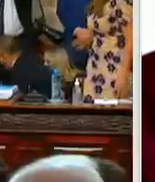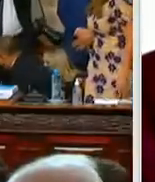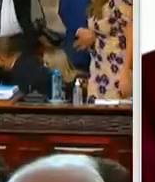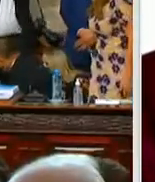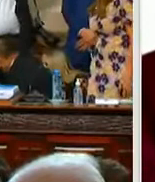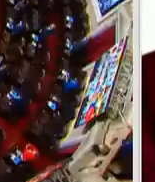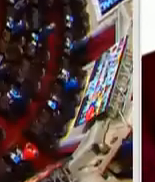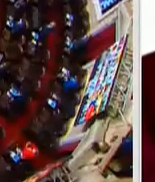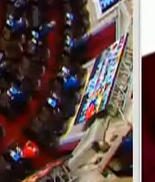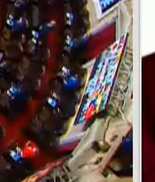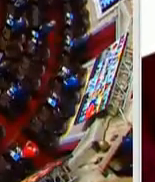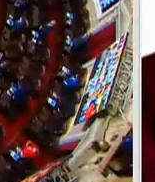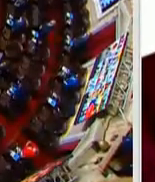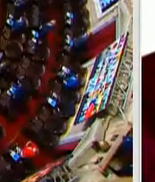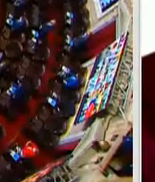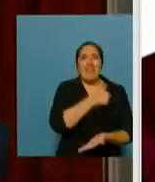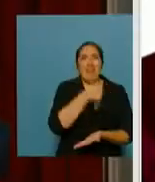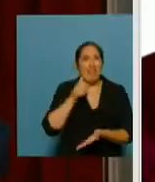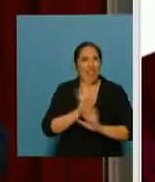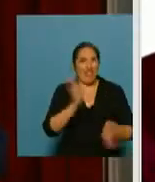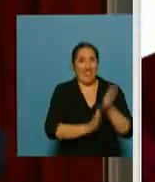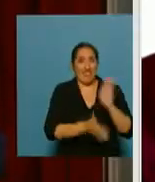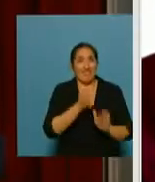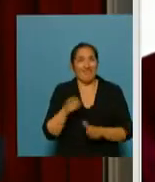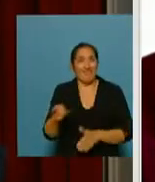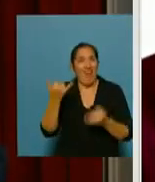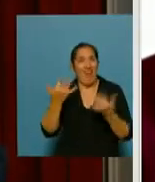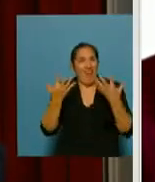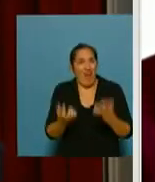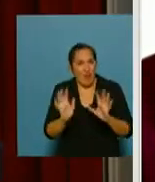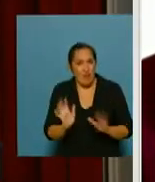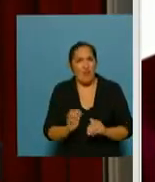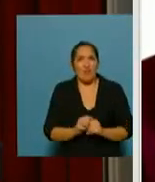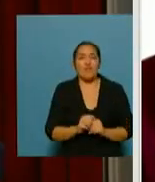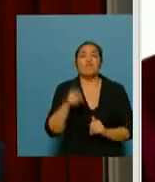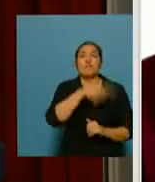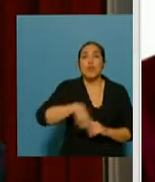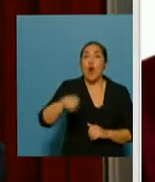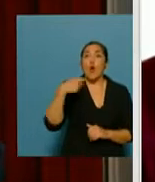este caso yo creo que sería exactamente lo mismo.